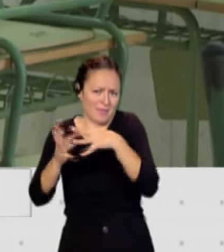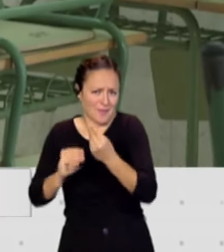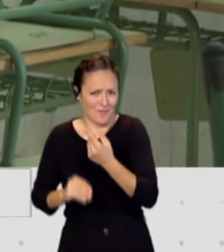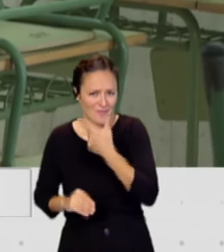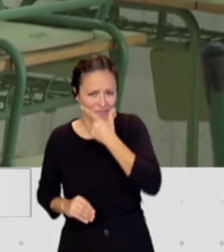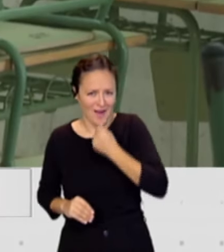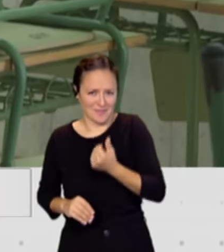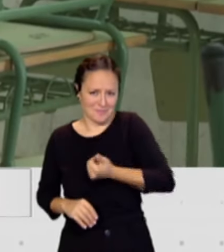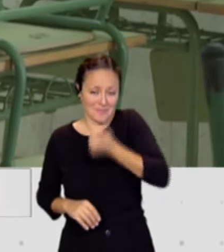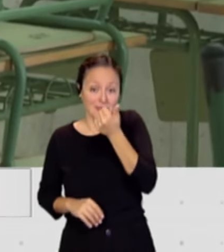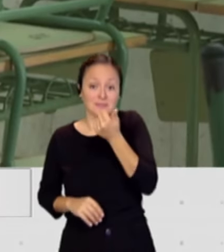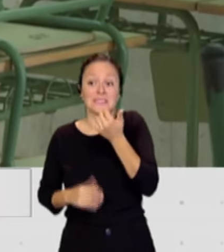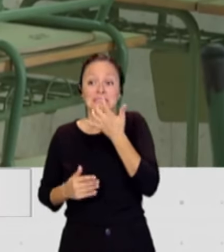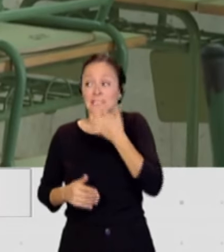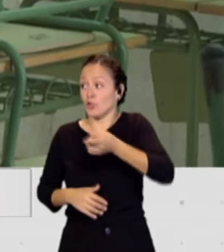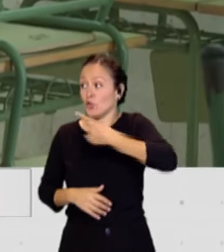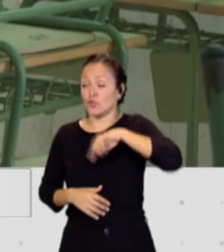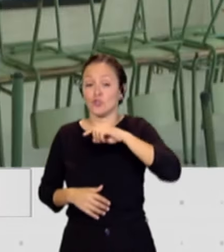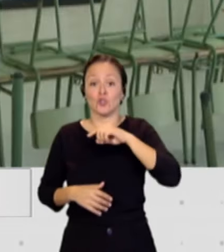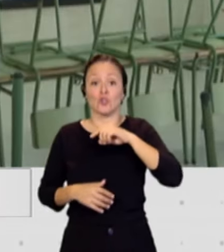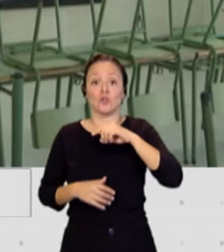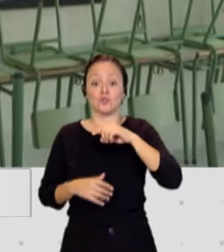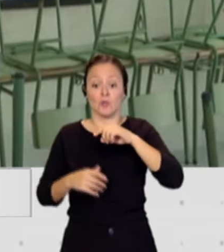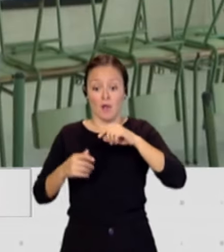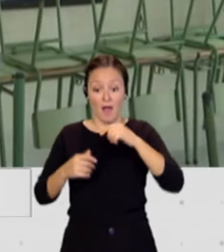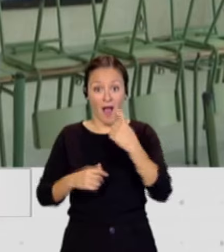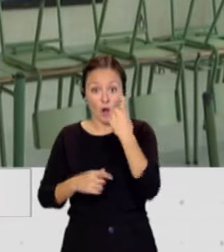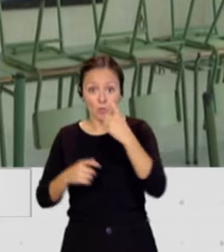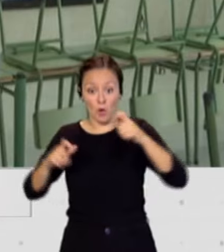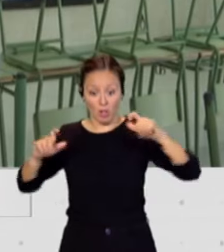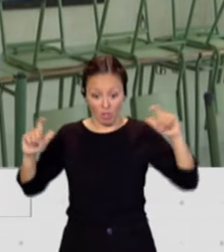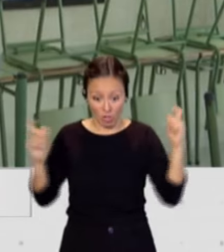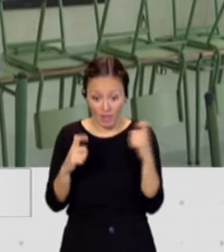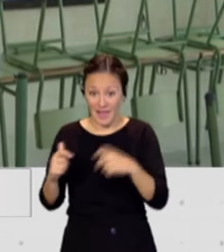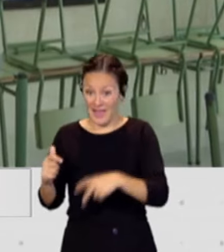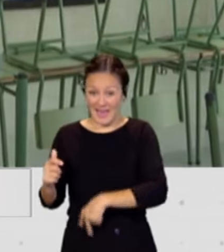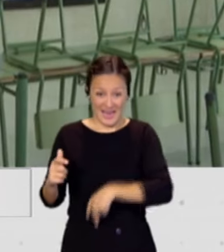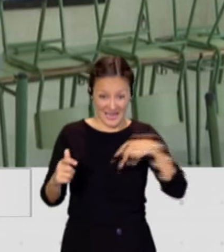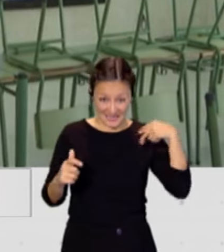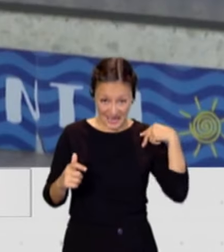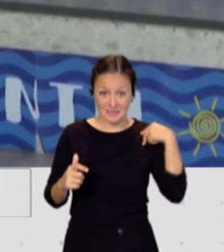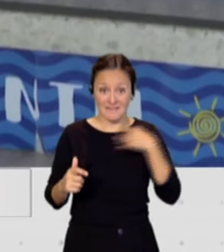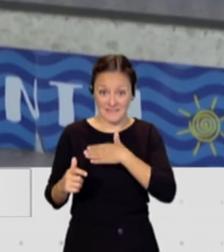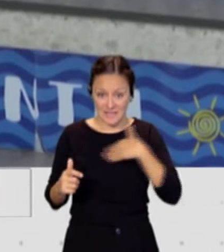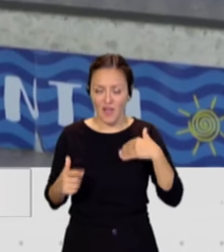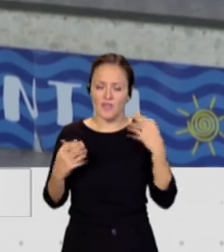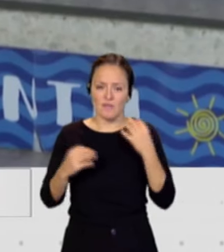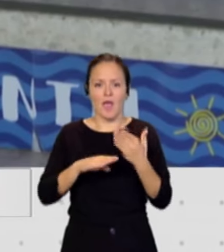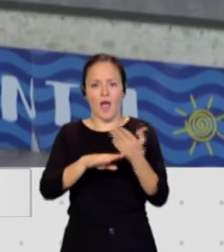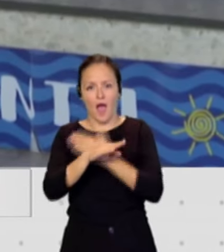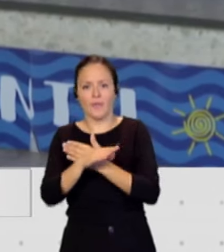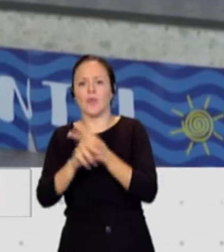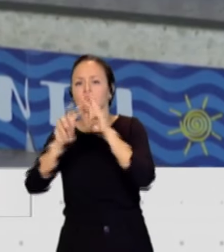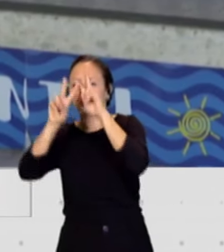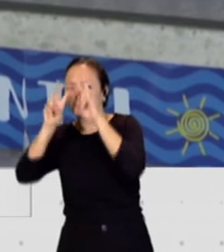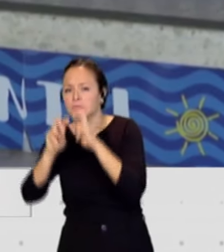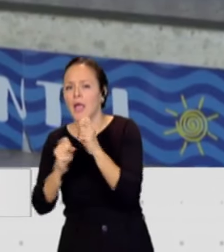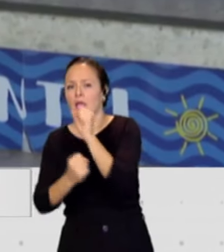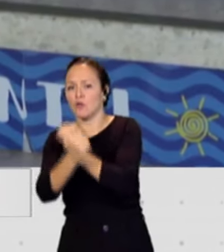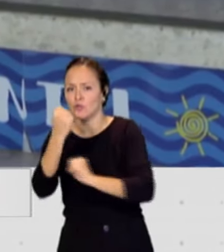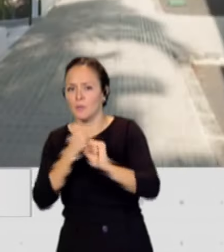poder hacer una bajada de ratio generalizada lógicamente se se necesita un estudio económico también ver también la